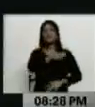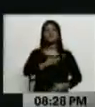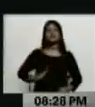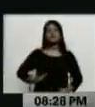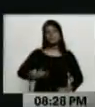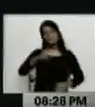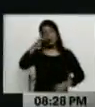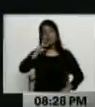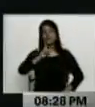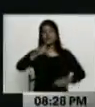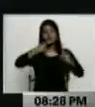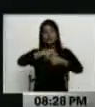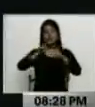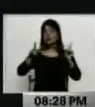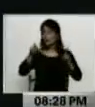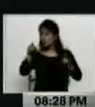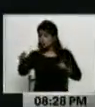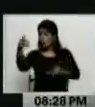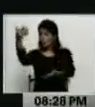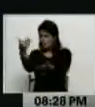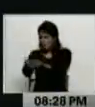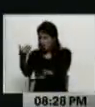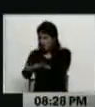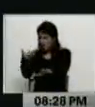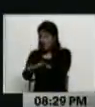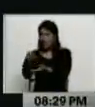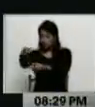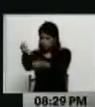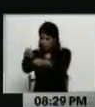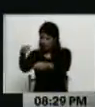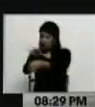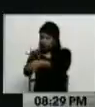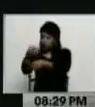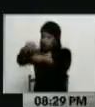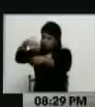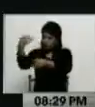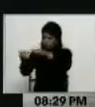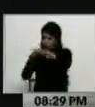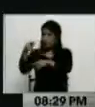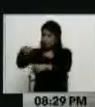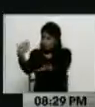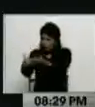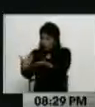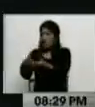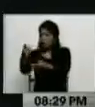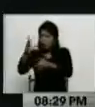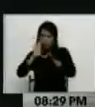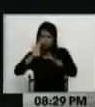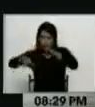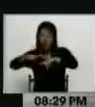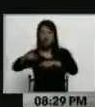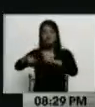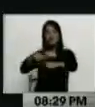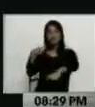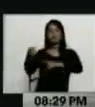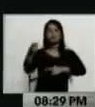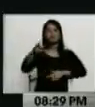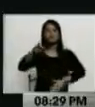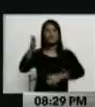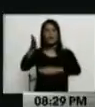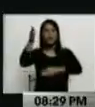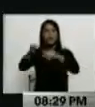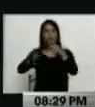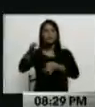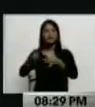decreta la pena de muerte para todo funcionario público A quien se le demuestre en juicio haber malversado los fondos públicos habérselo